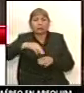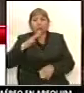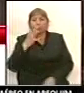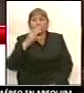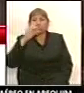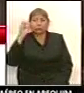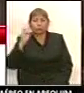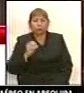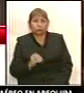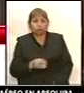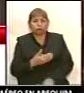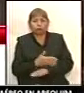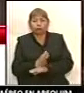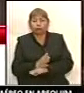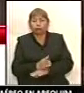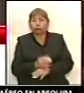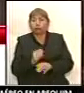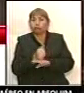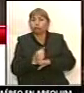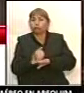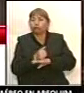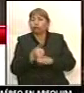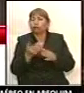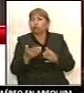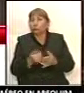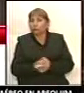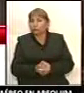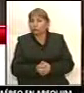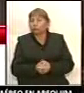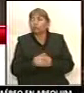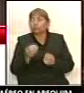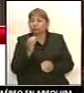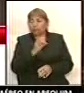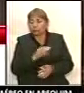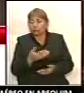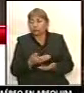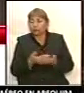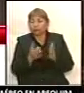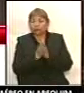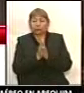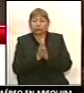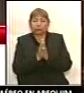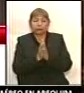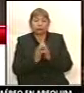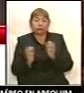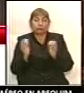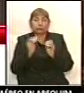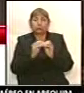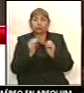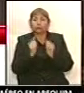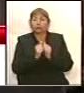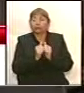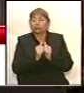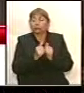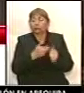moratorios y otros gastos o cargos asociados a dichos créditos son condonados. Yo quisiera corroborar con la participación del presidente de la comisión,